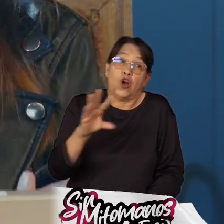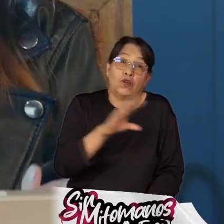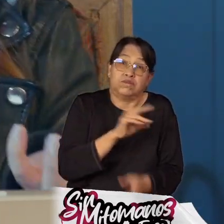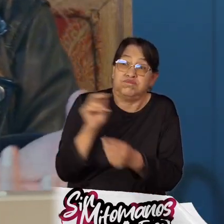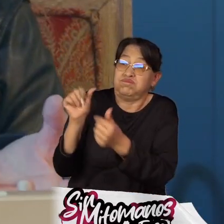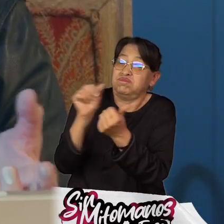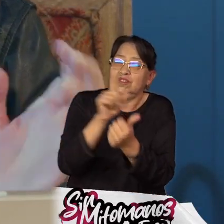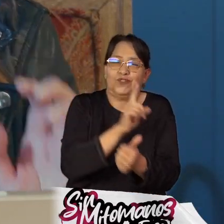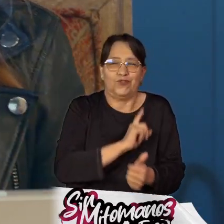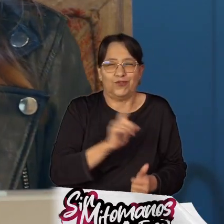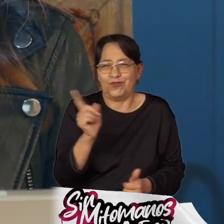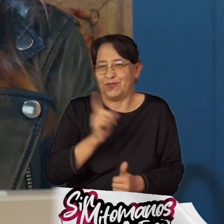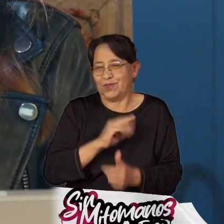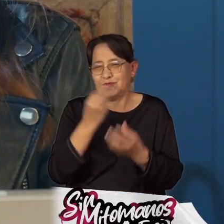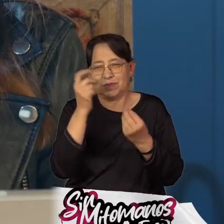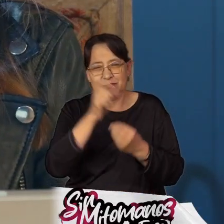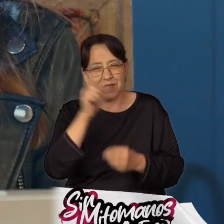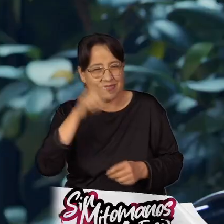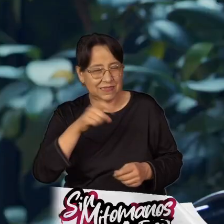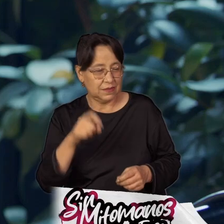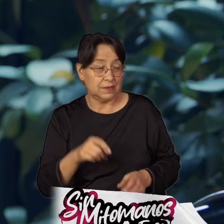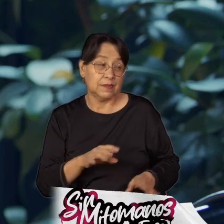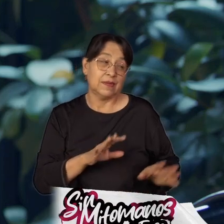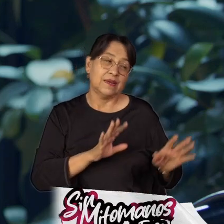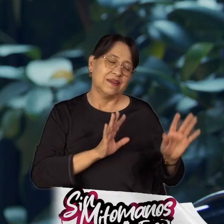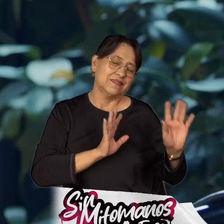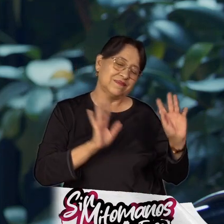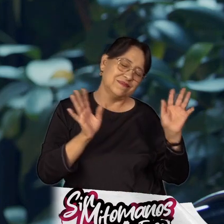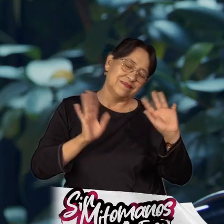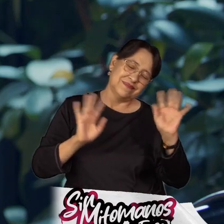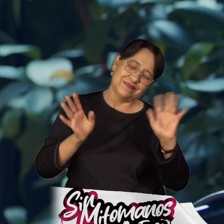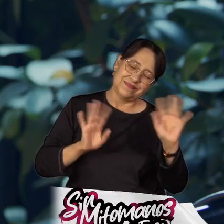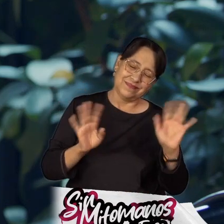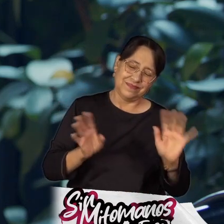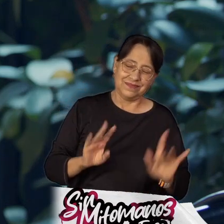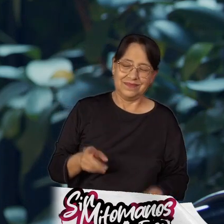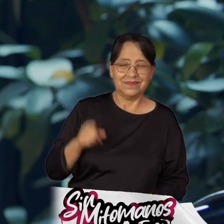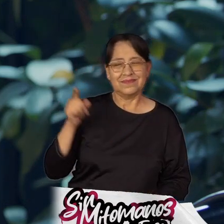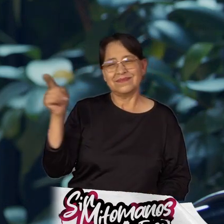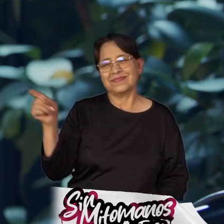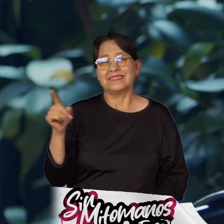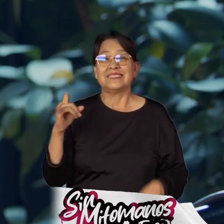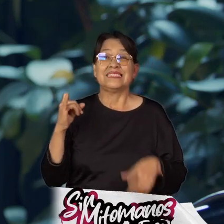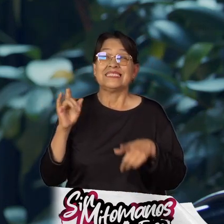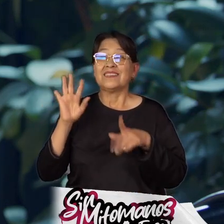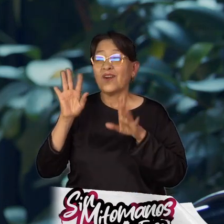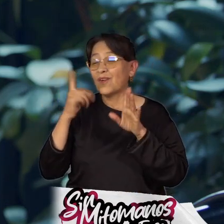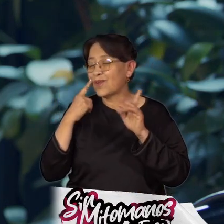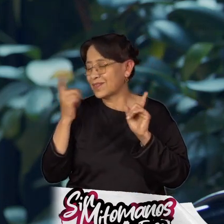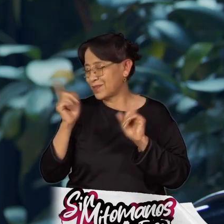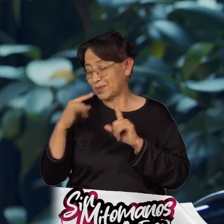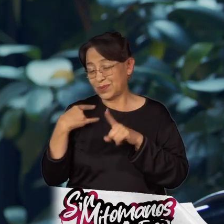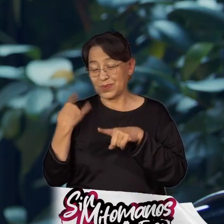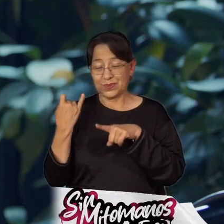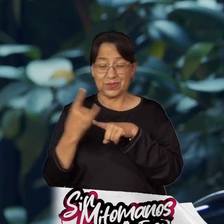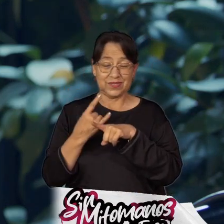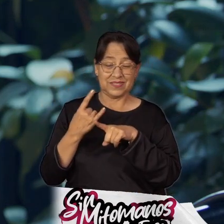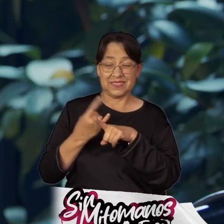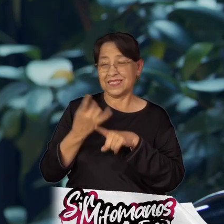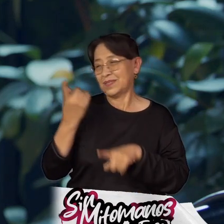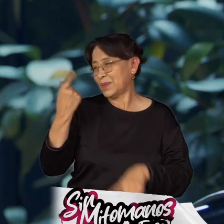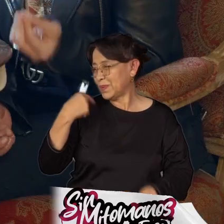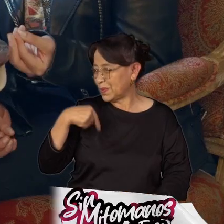que realmente lo necesitan. Pero ojo, a mí me parece peyorativo y me parece que están utilizando. Que aquí sí vale la